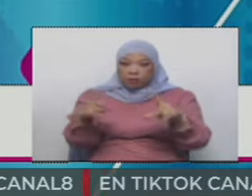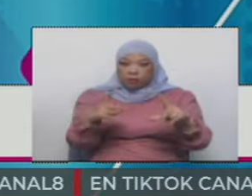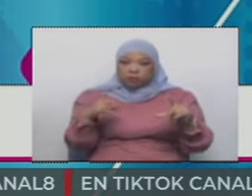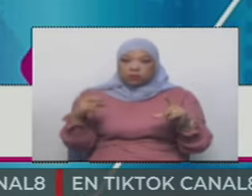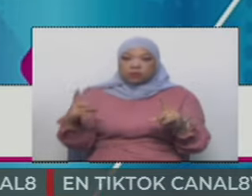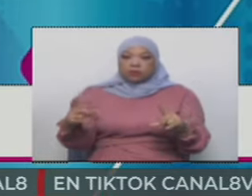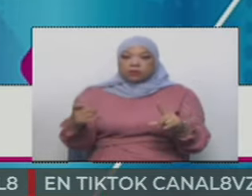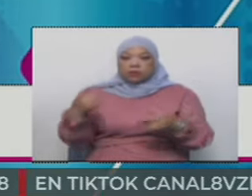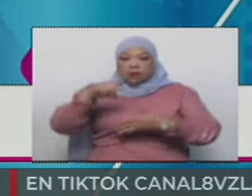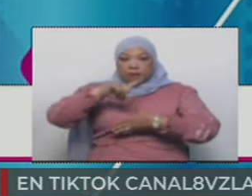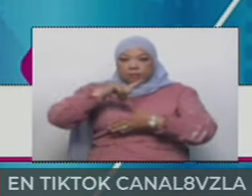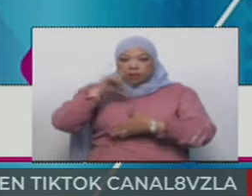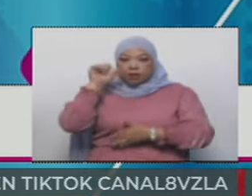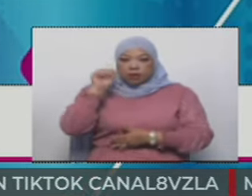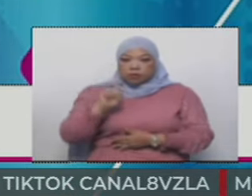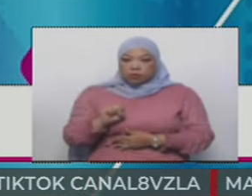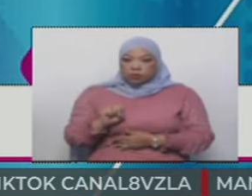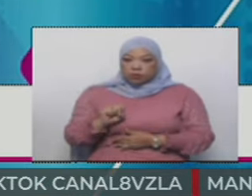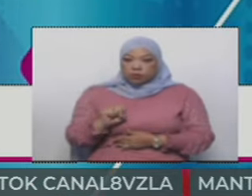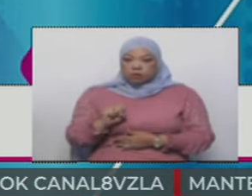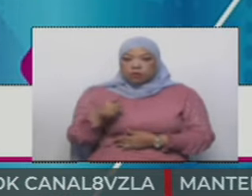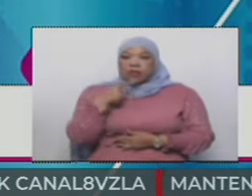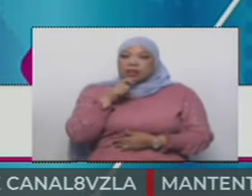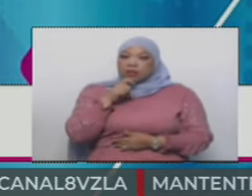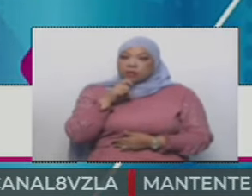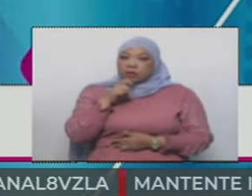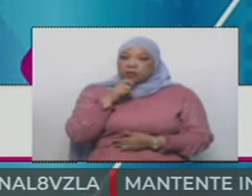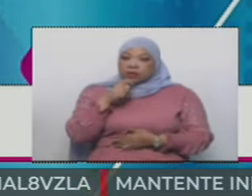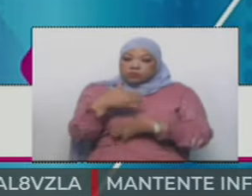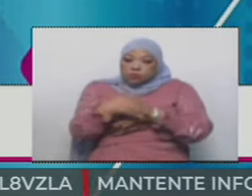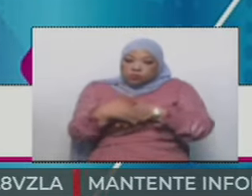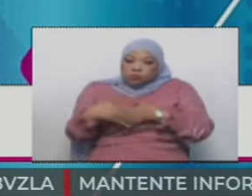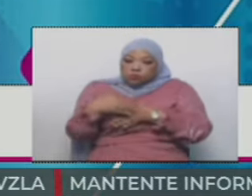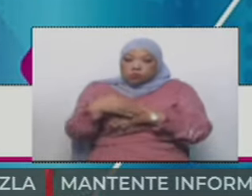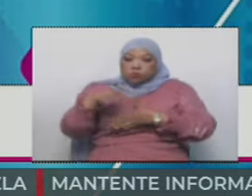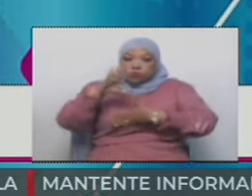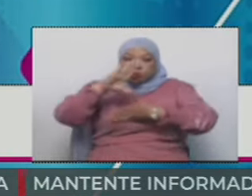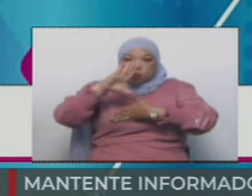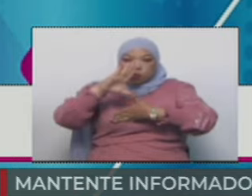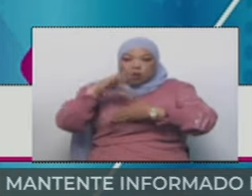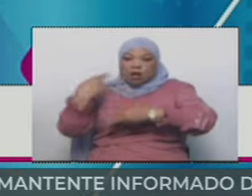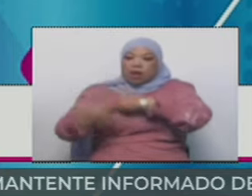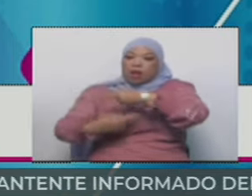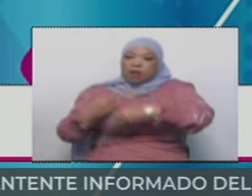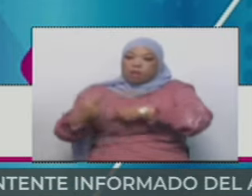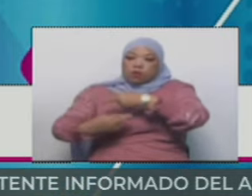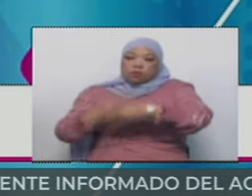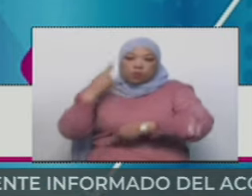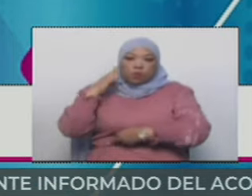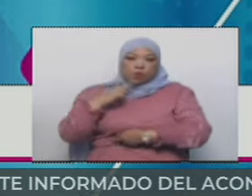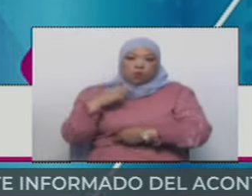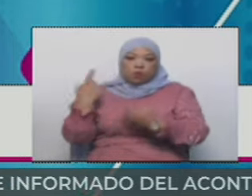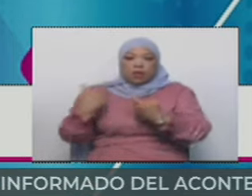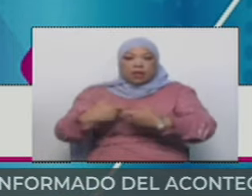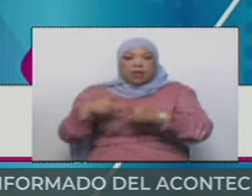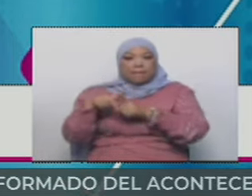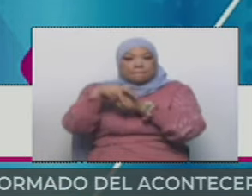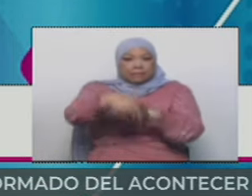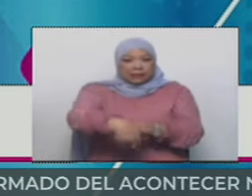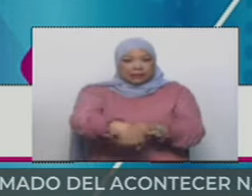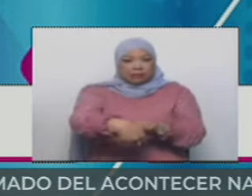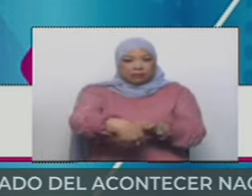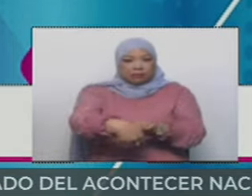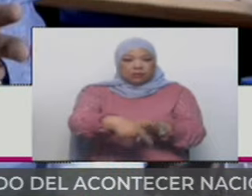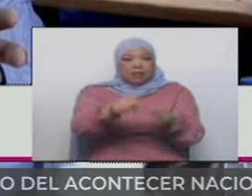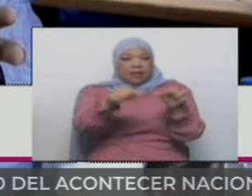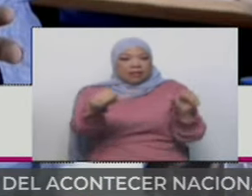en América del Sur, la batalla es entre la revolución bolivariana y el fascismo.